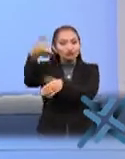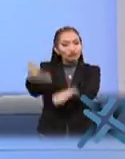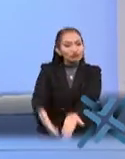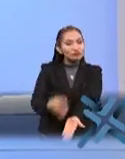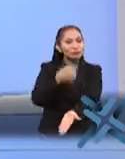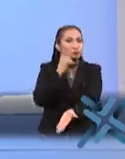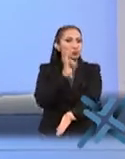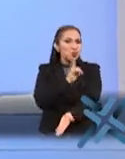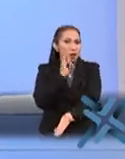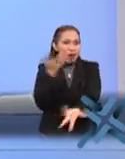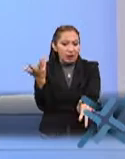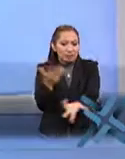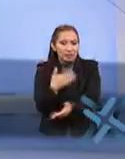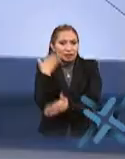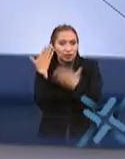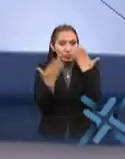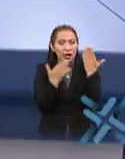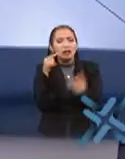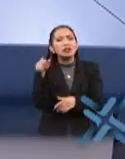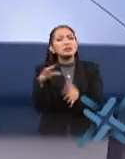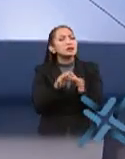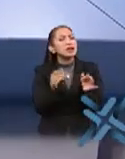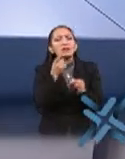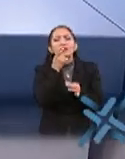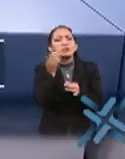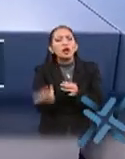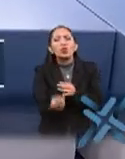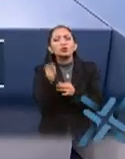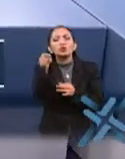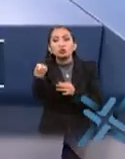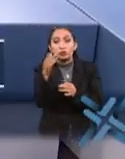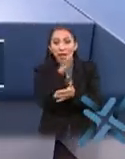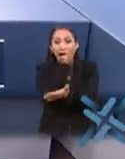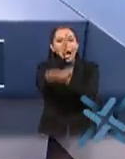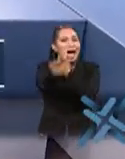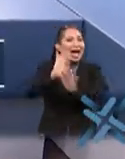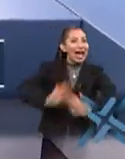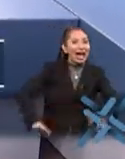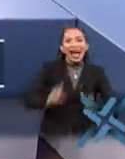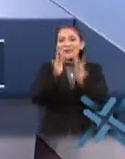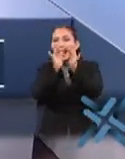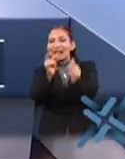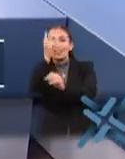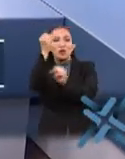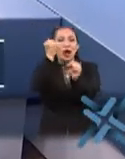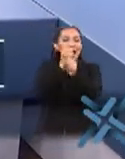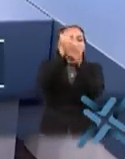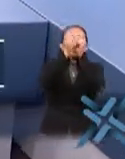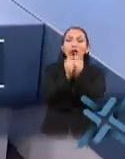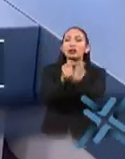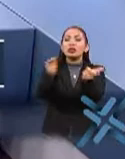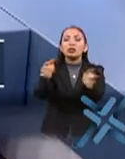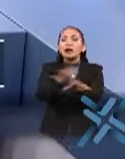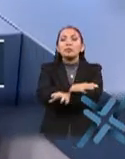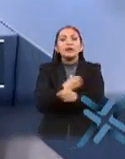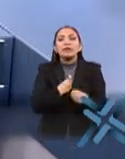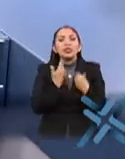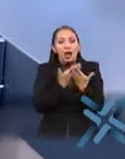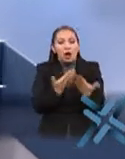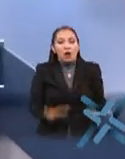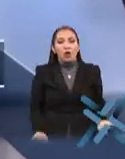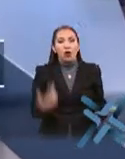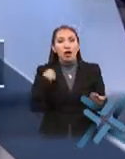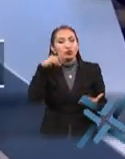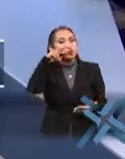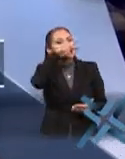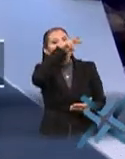vivido. Cuéntanos, ¿qué ha sido para ti? ¿Qué fue para ti? O sea, ya estabas en Francia, estuviste ahí todo un año, ¿y cómo ha cambiado tu vida, tu mundo, tu